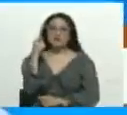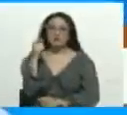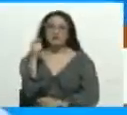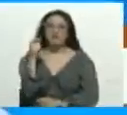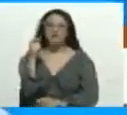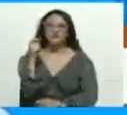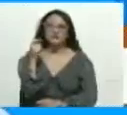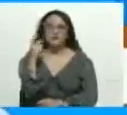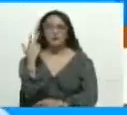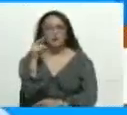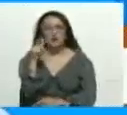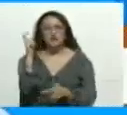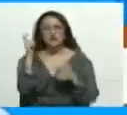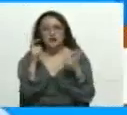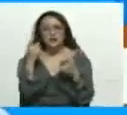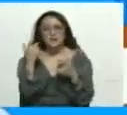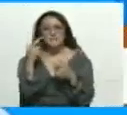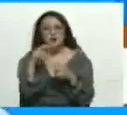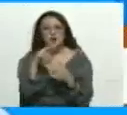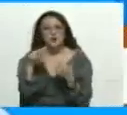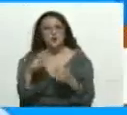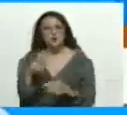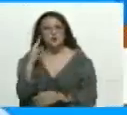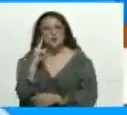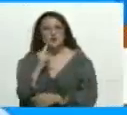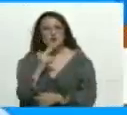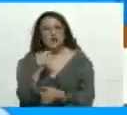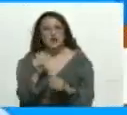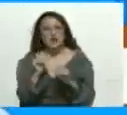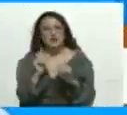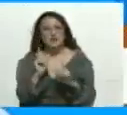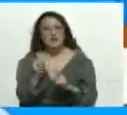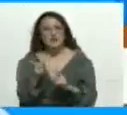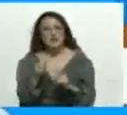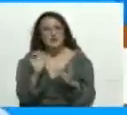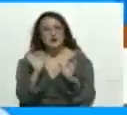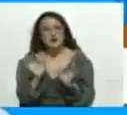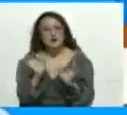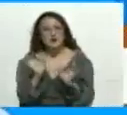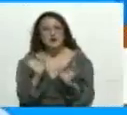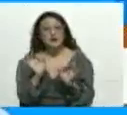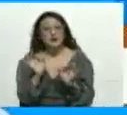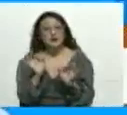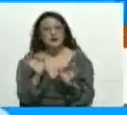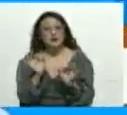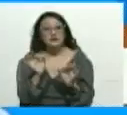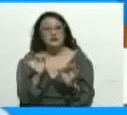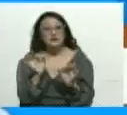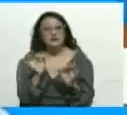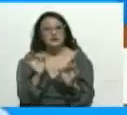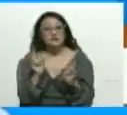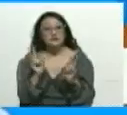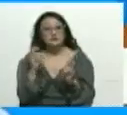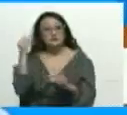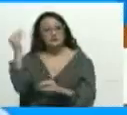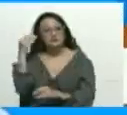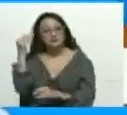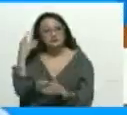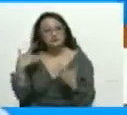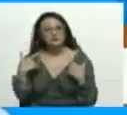Por Hugo Chávez pero por la revolución bolivariana debería relanzarse en el sentido de una corriente de pensamiento